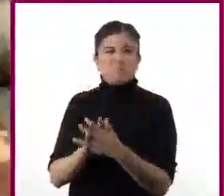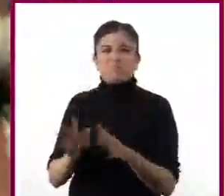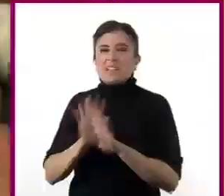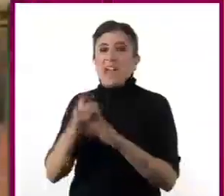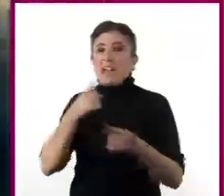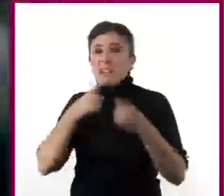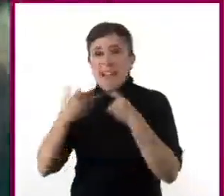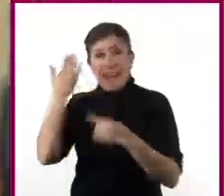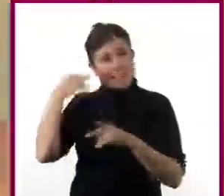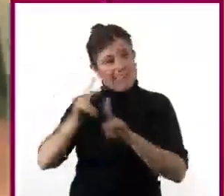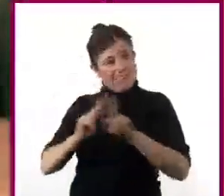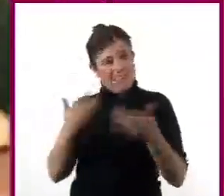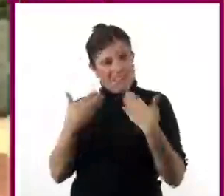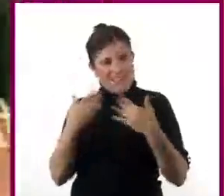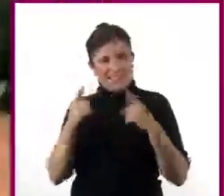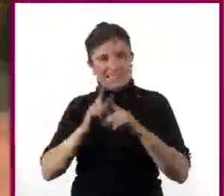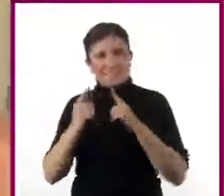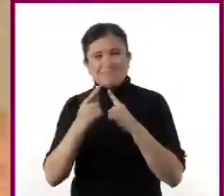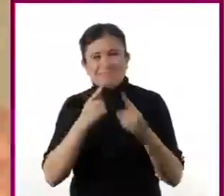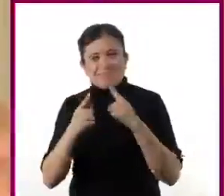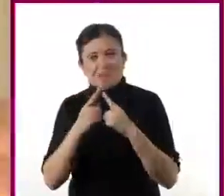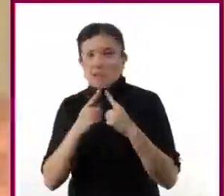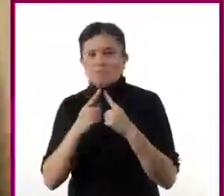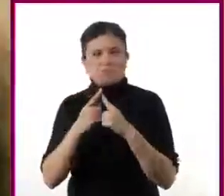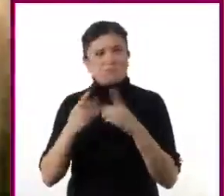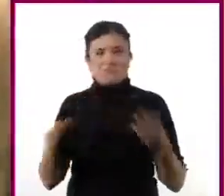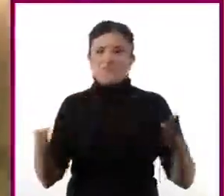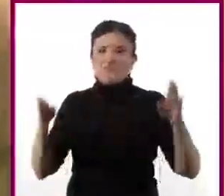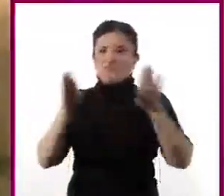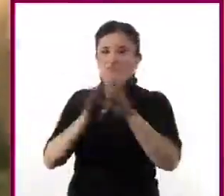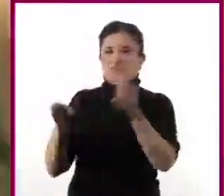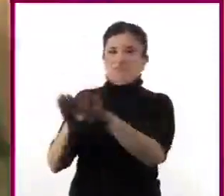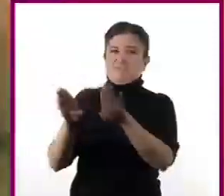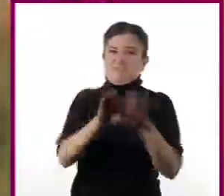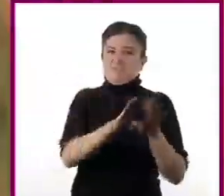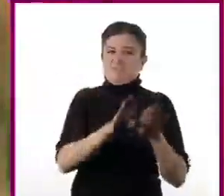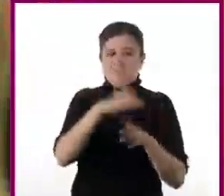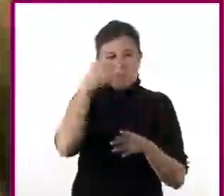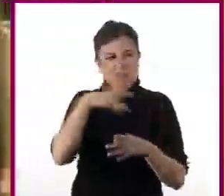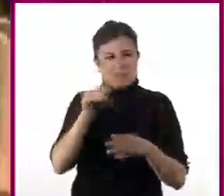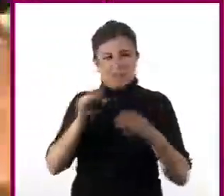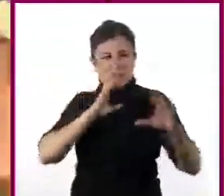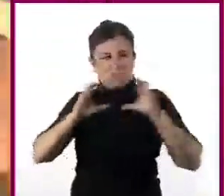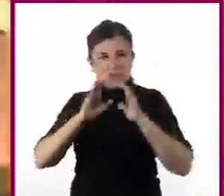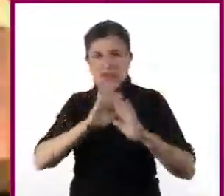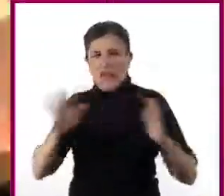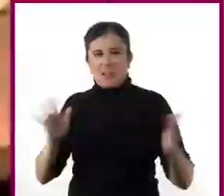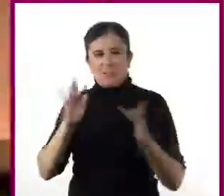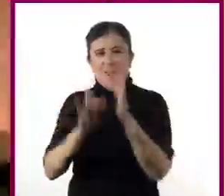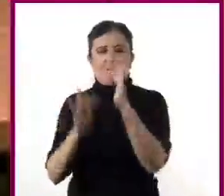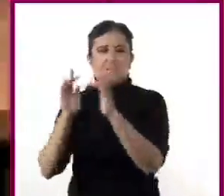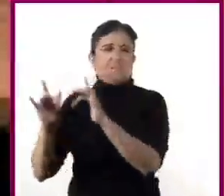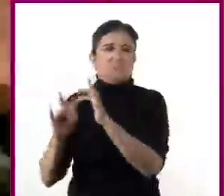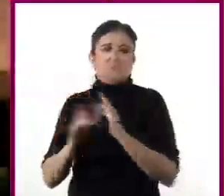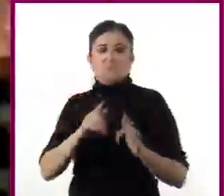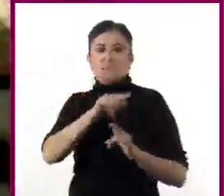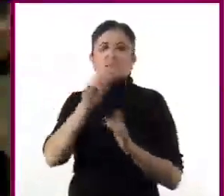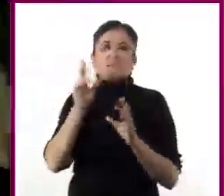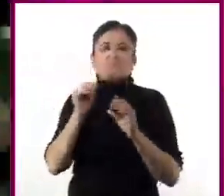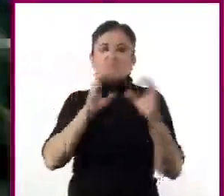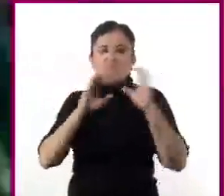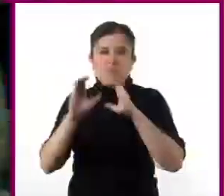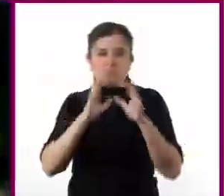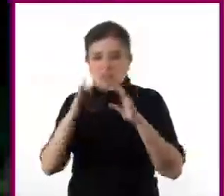diálogo posible, se cierra cualquier vía de acceder a la autonomía de manera más natural,